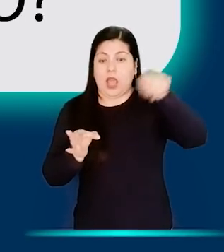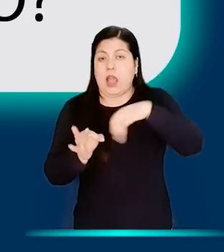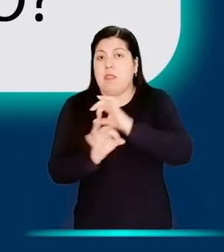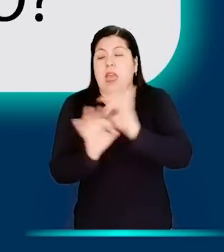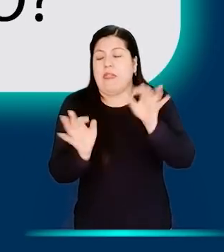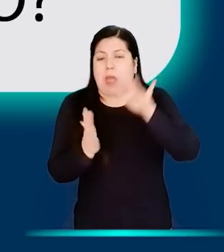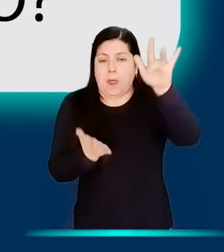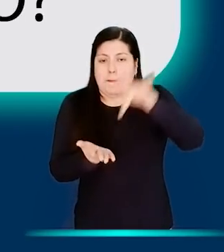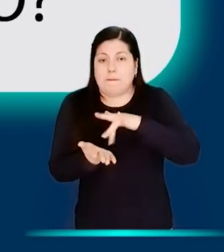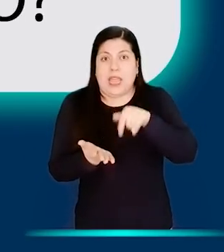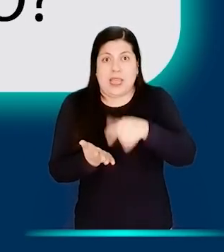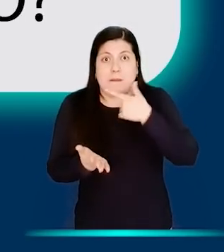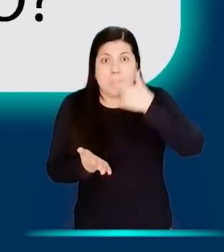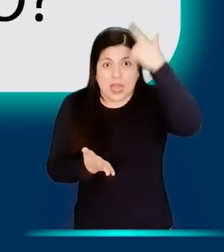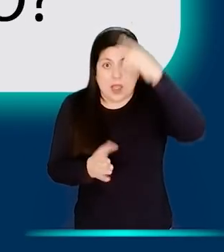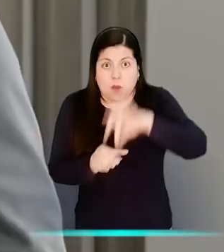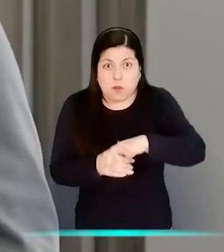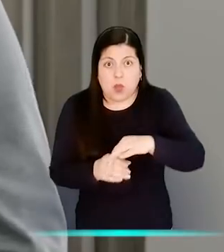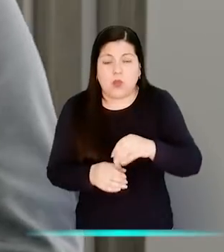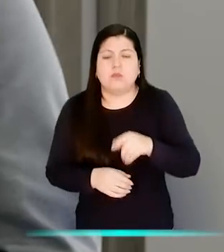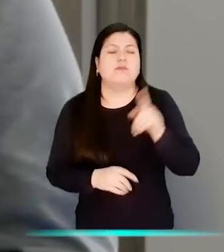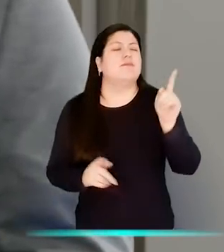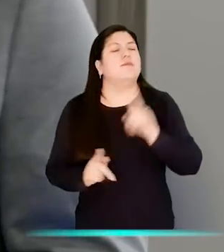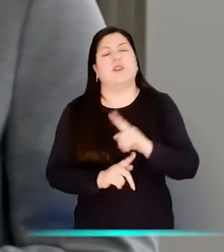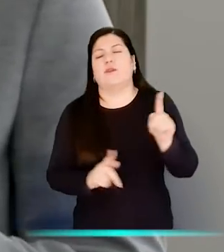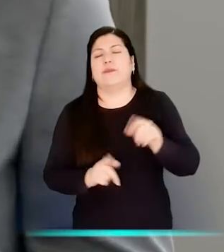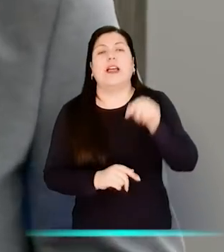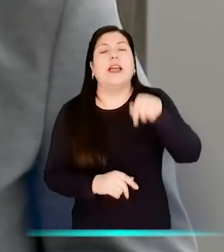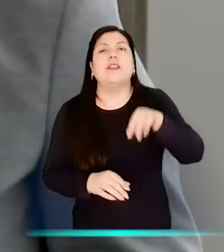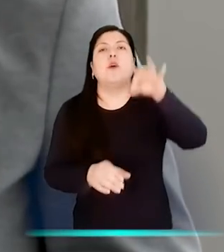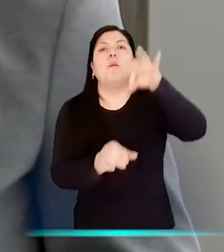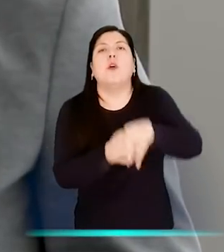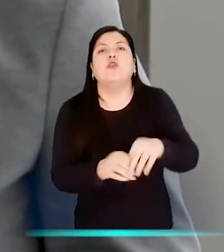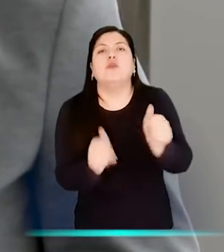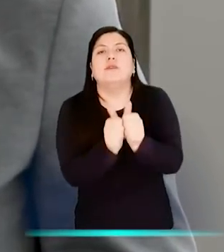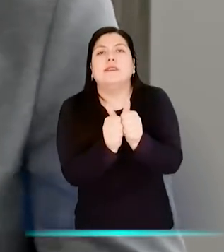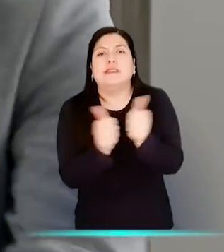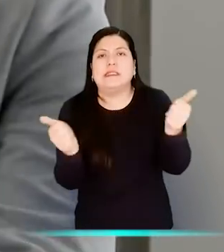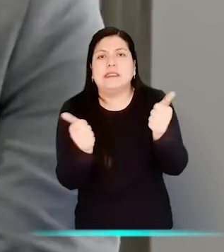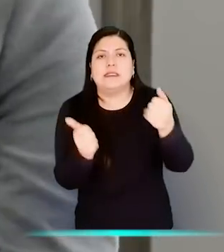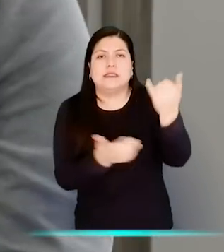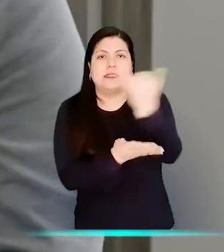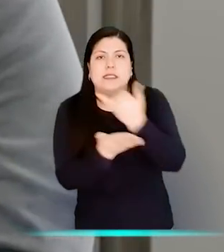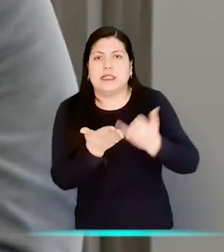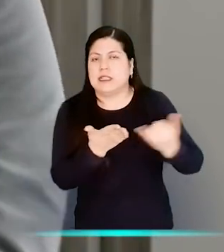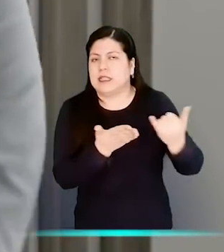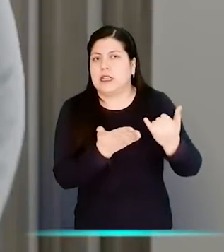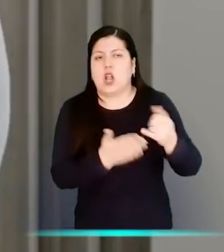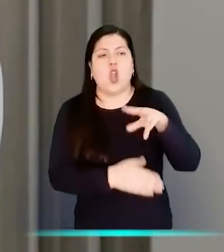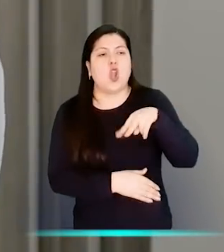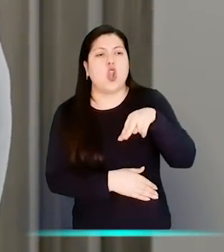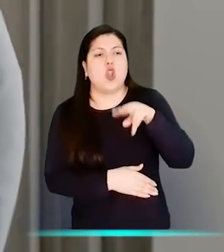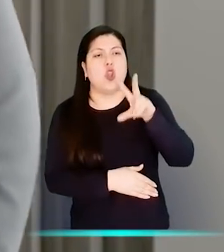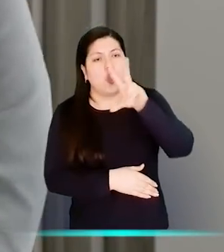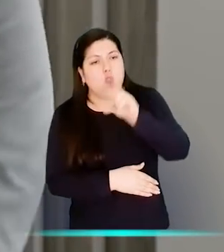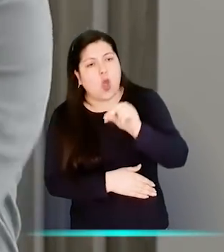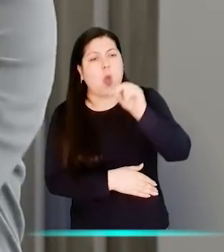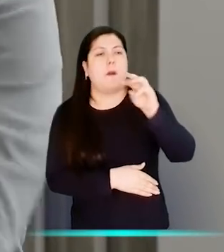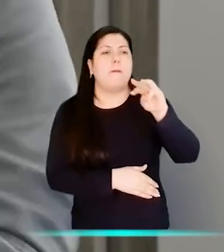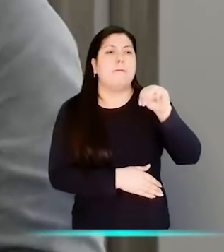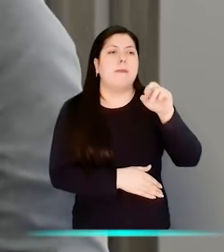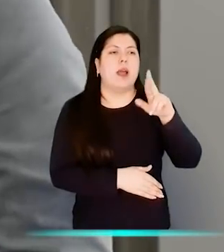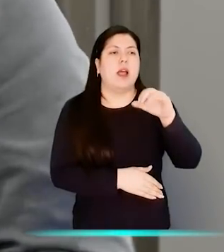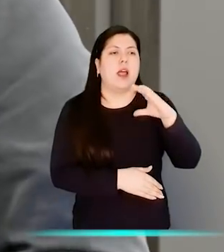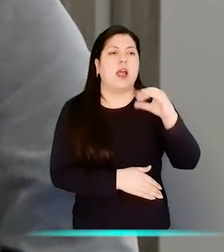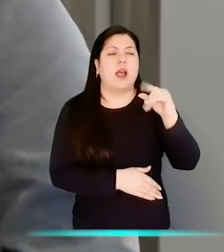¿ese voto cuenta como un voto en blanco? Ese voto es un voto no marcado. Ya hicimos claridad que una cosa es el voto en blanco, que tiene